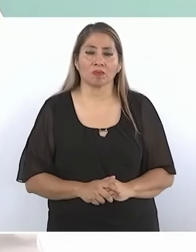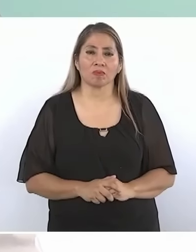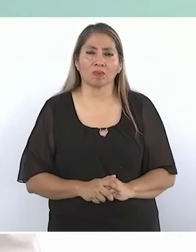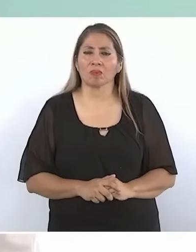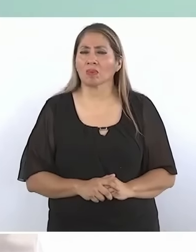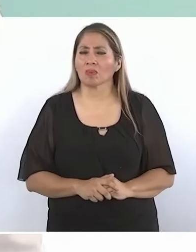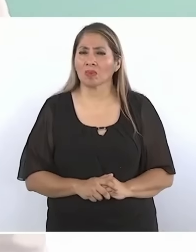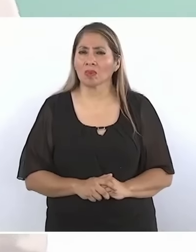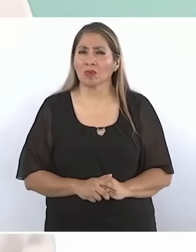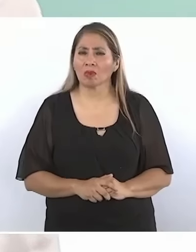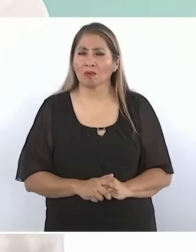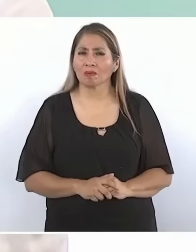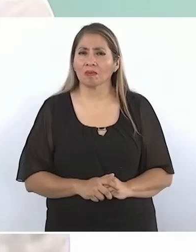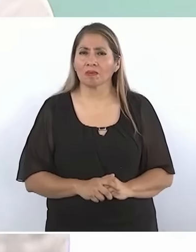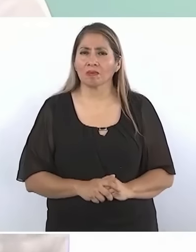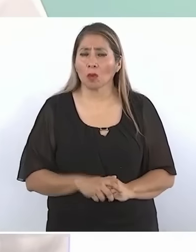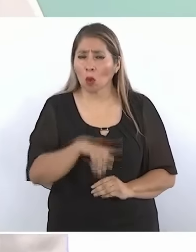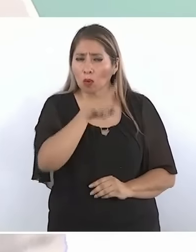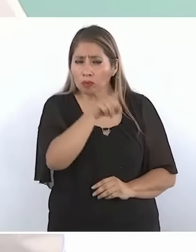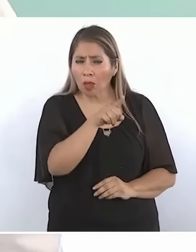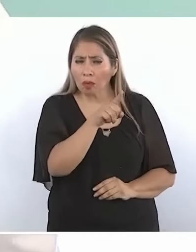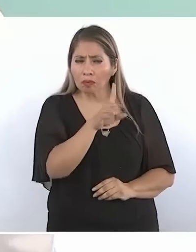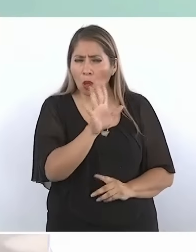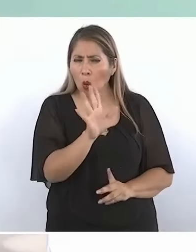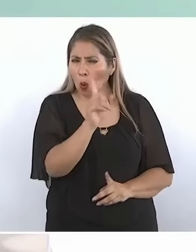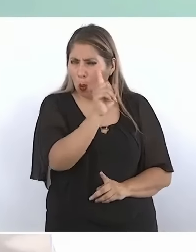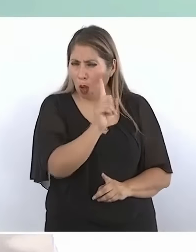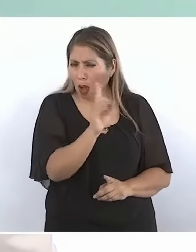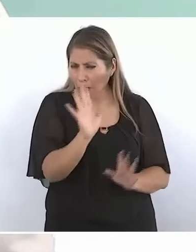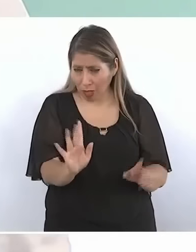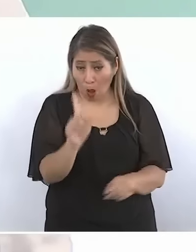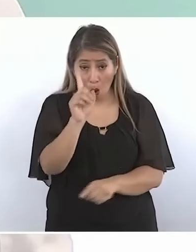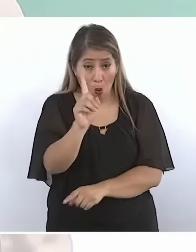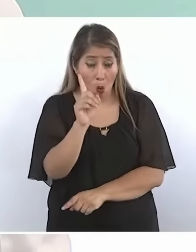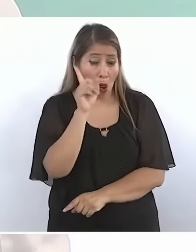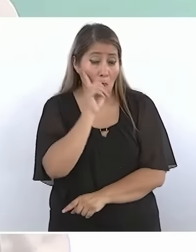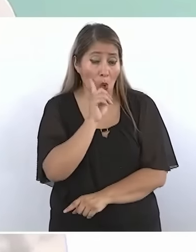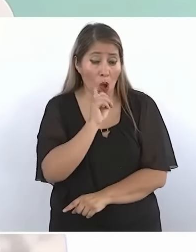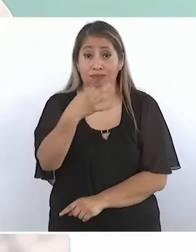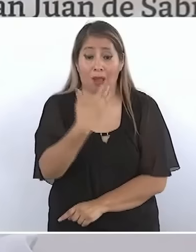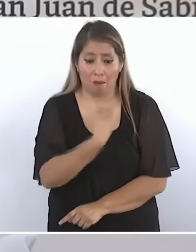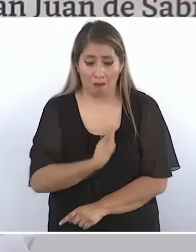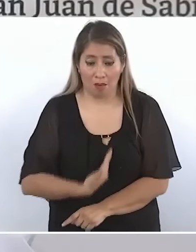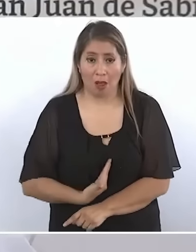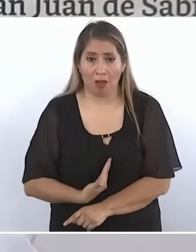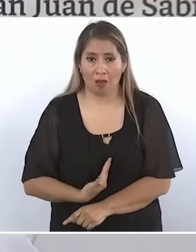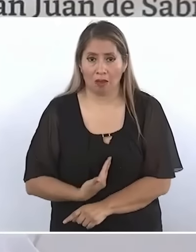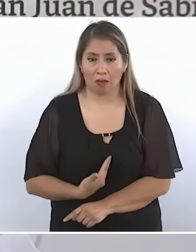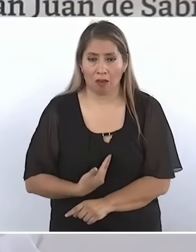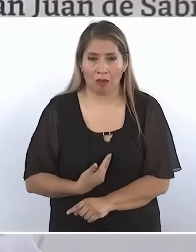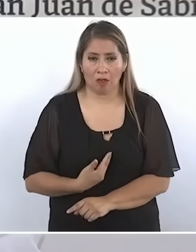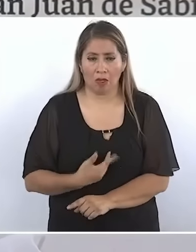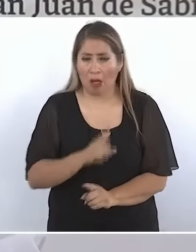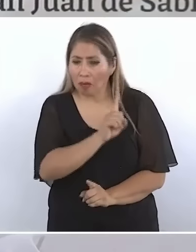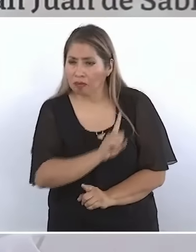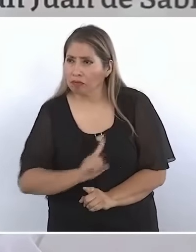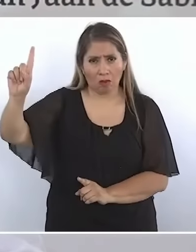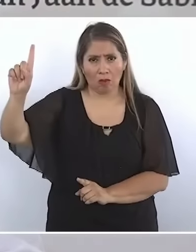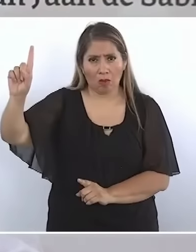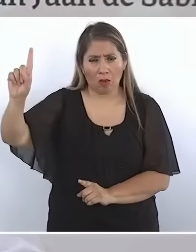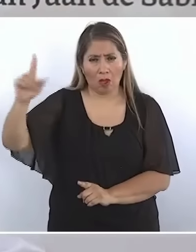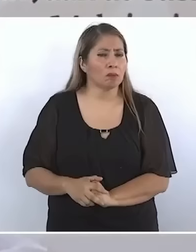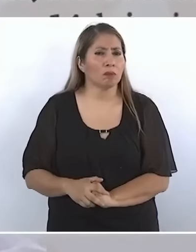solo es que llegó una mujer a ser presidenta, sino que llega una mujer por voluntad del